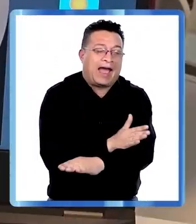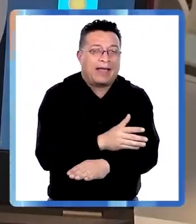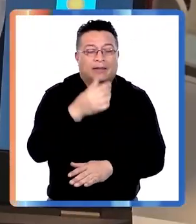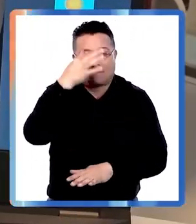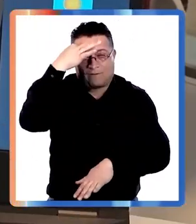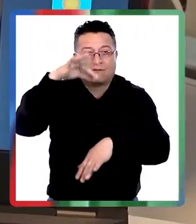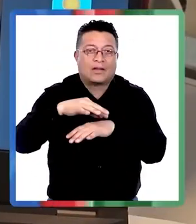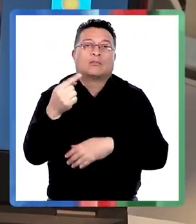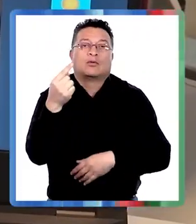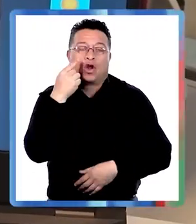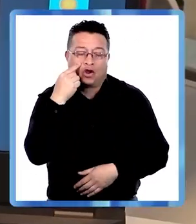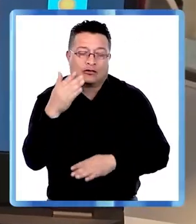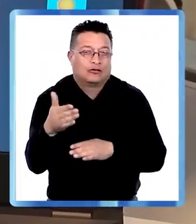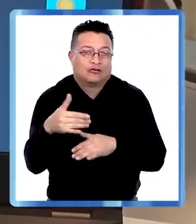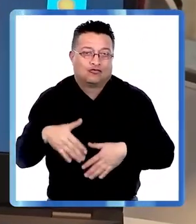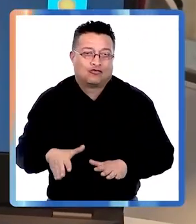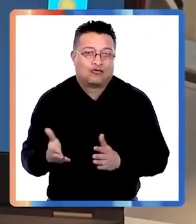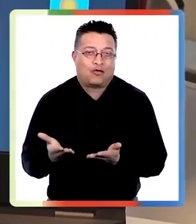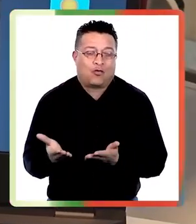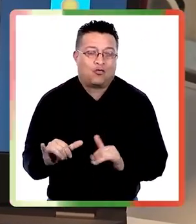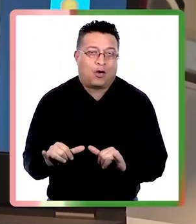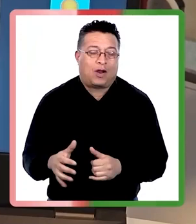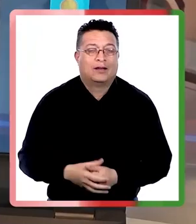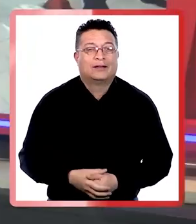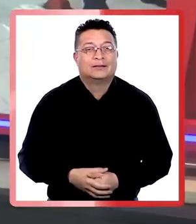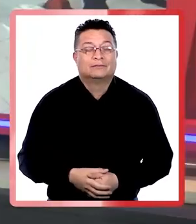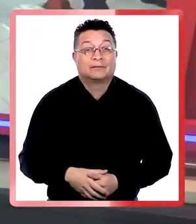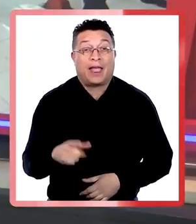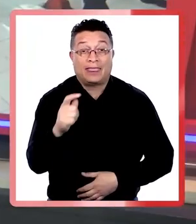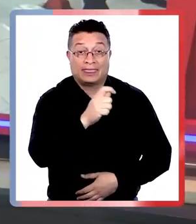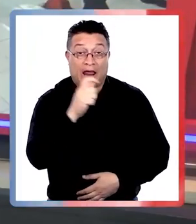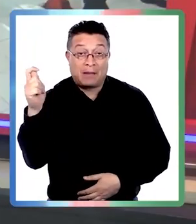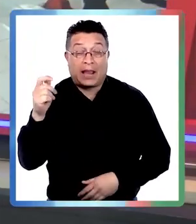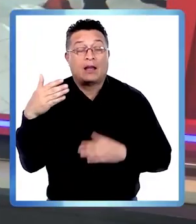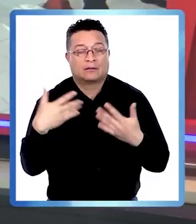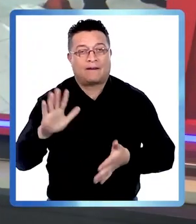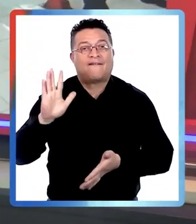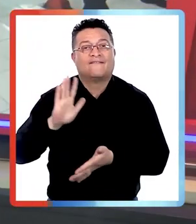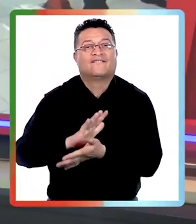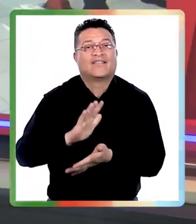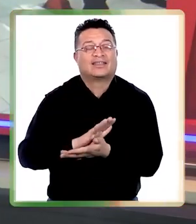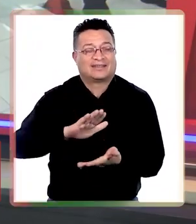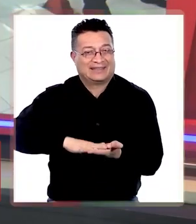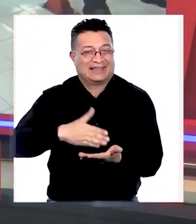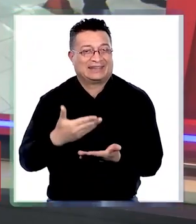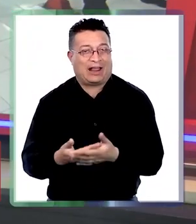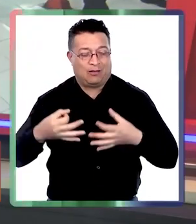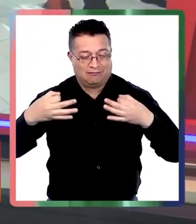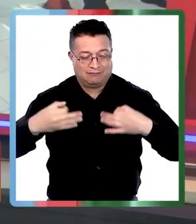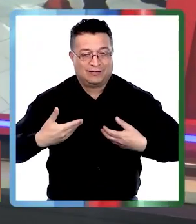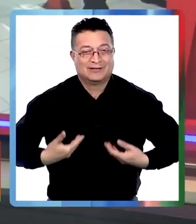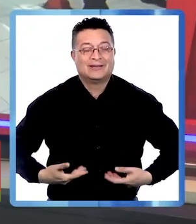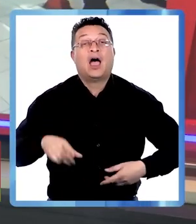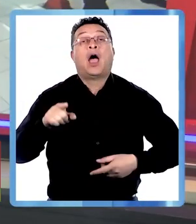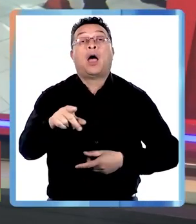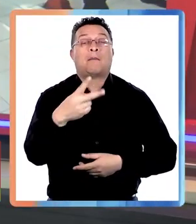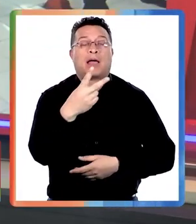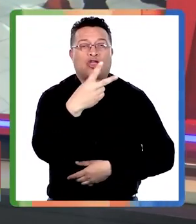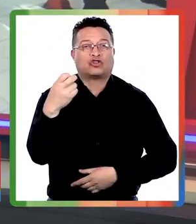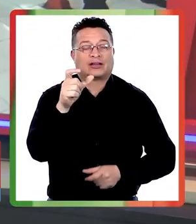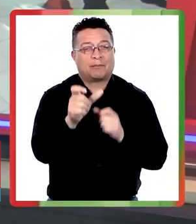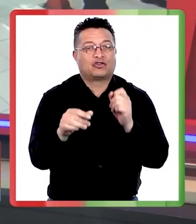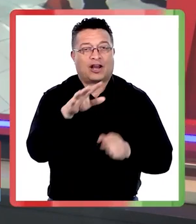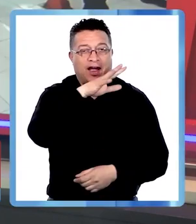precoz la retinopatía del prematuro. En Tarapacá se realizó una fiesta saludable en la que participaron más